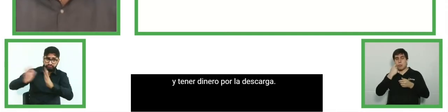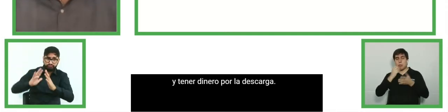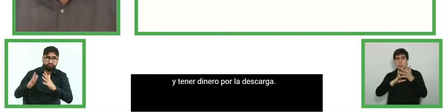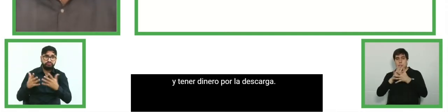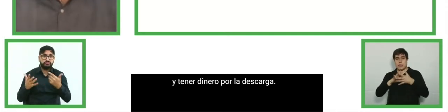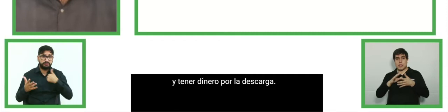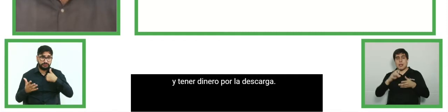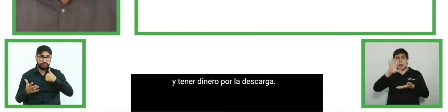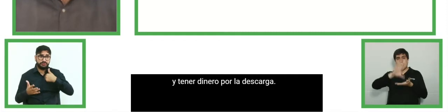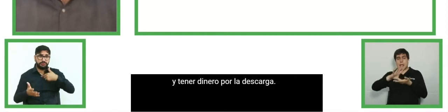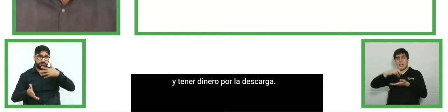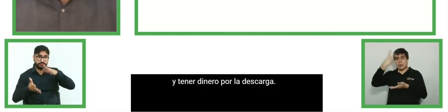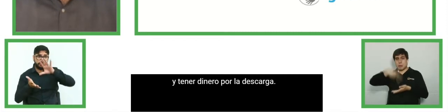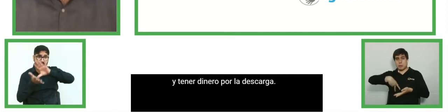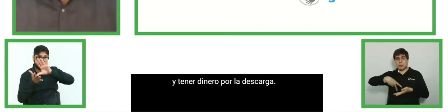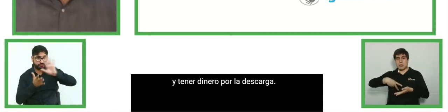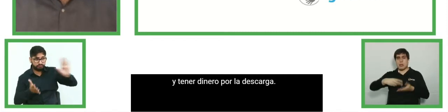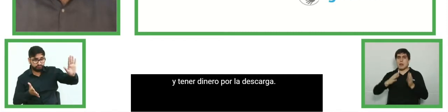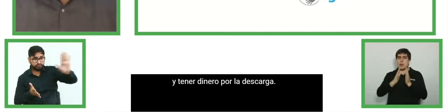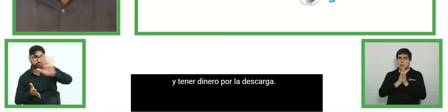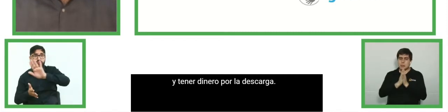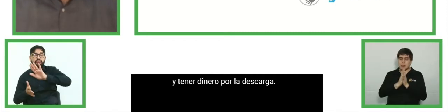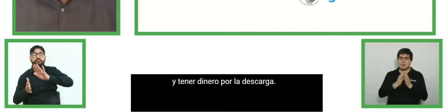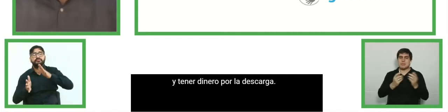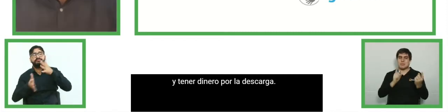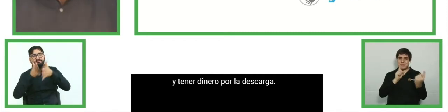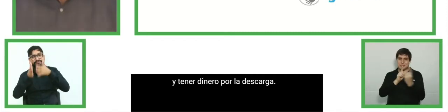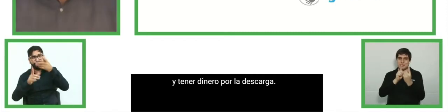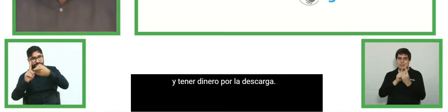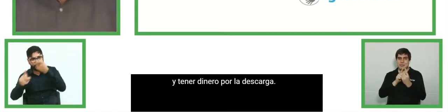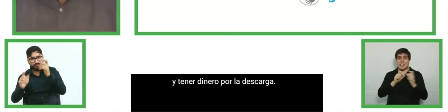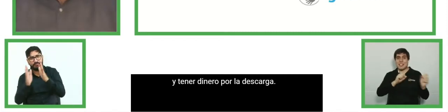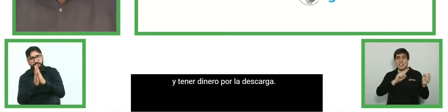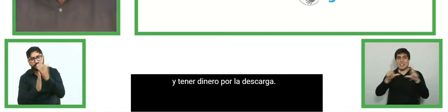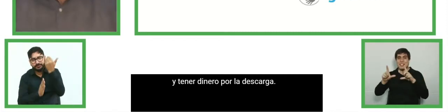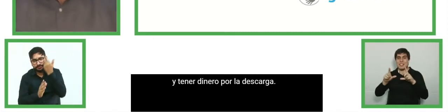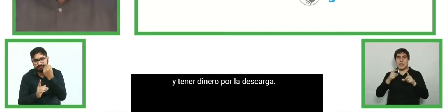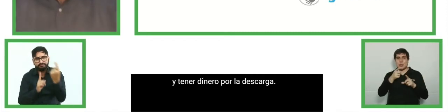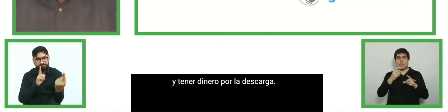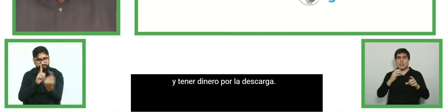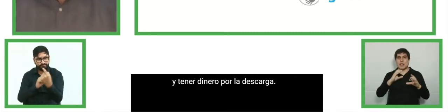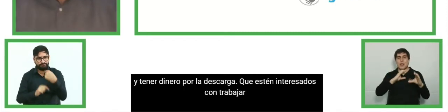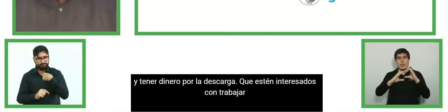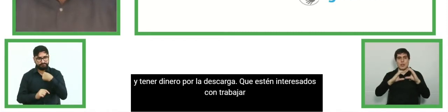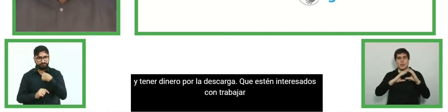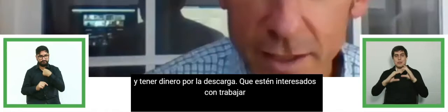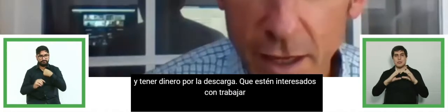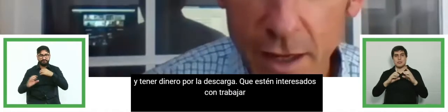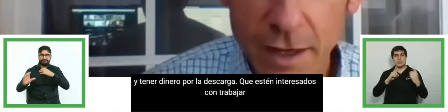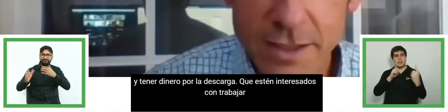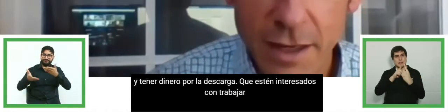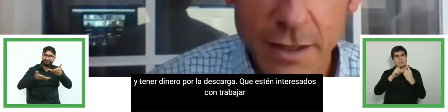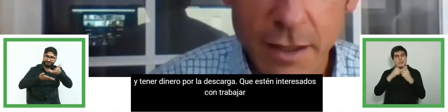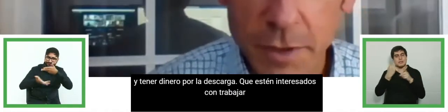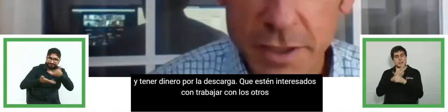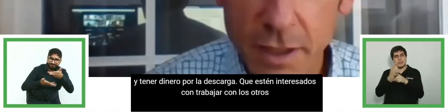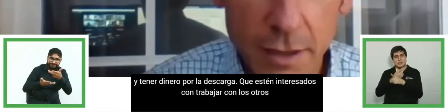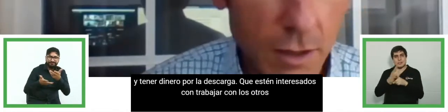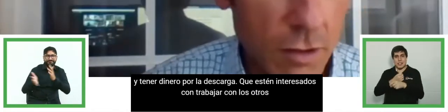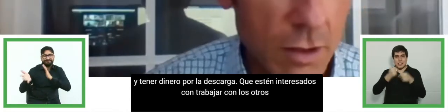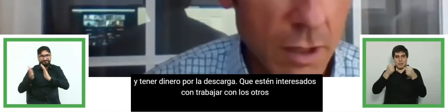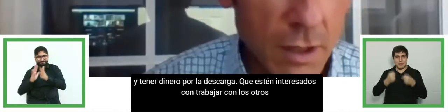estaríamos encantados. Y la última diapositiva es mi diapositiva de contacto para que ustedes puedan acceder a nuestros datos